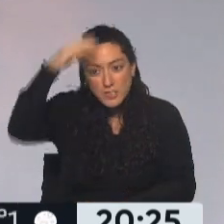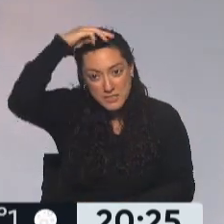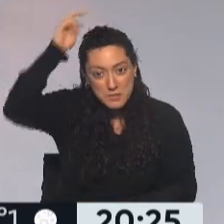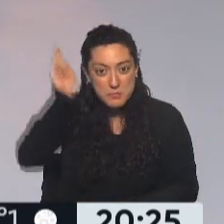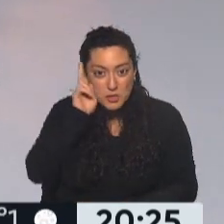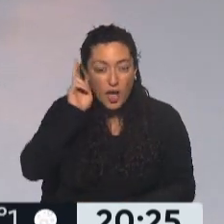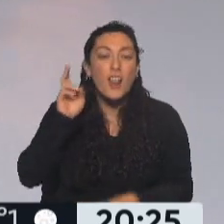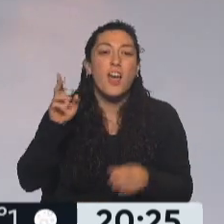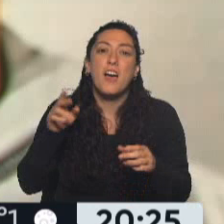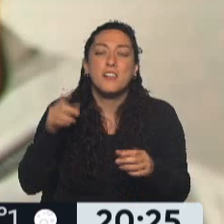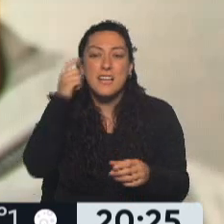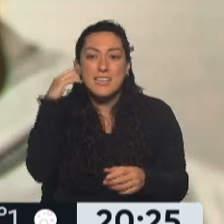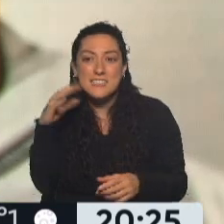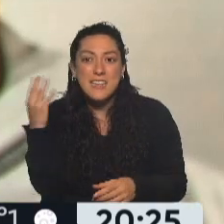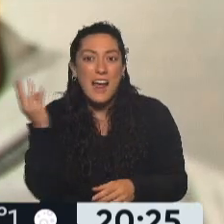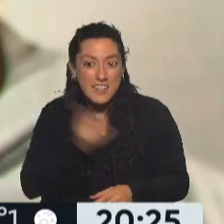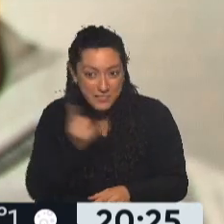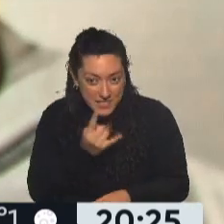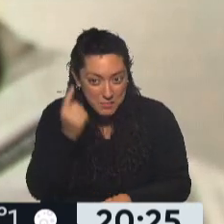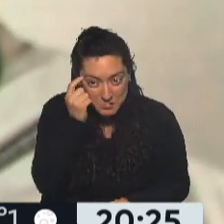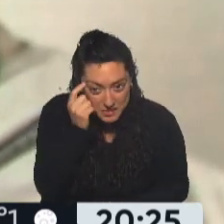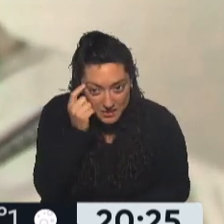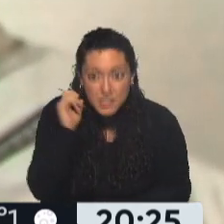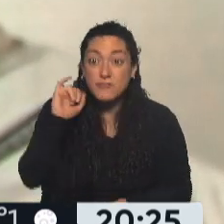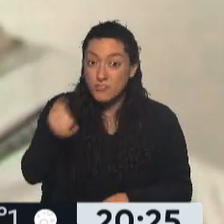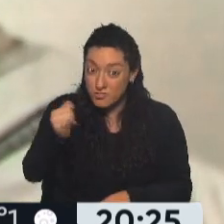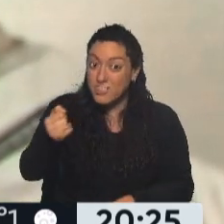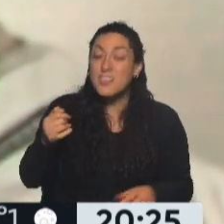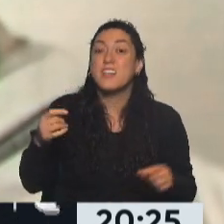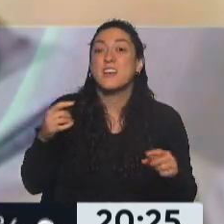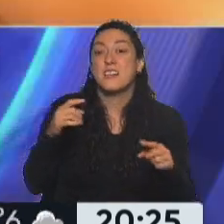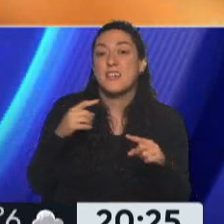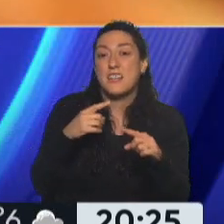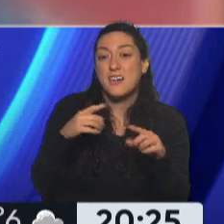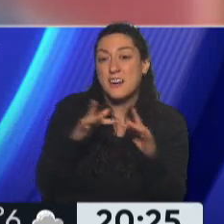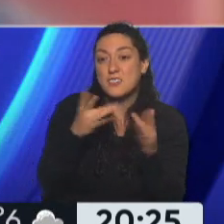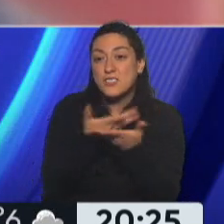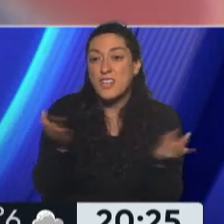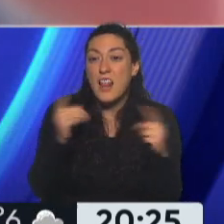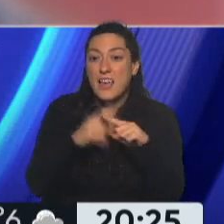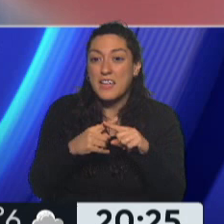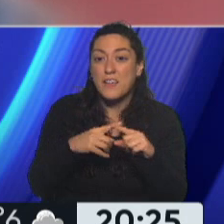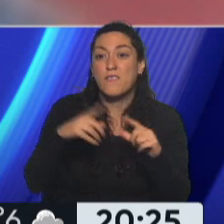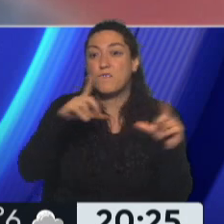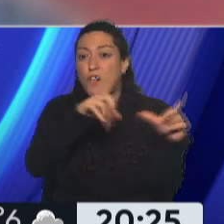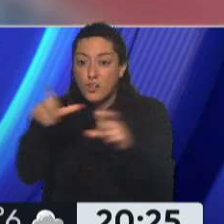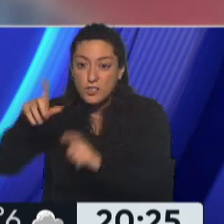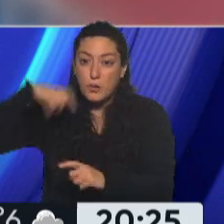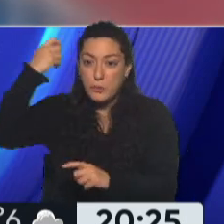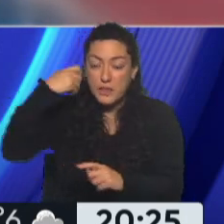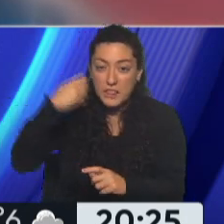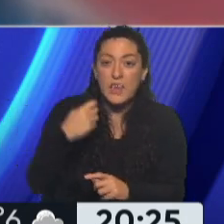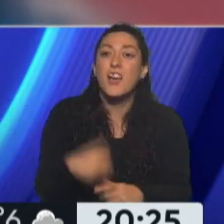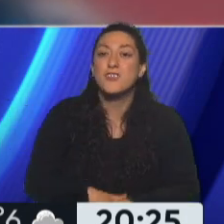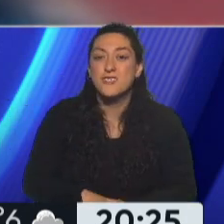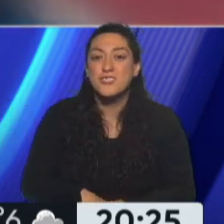sí sucedió porque ahora a partir de la red social de X se dieron a conocer en un video y en unas fotos a la familia amarilla